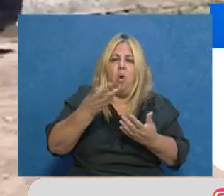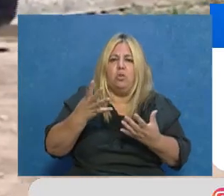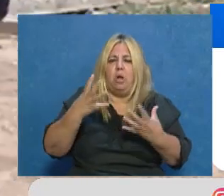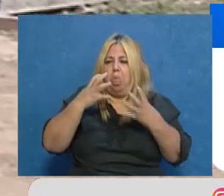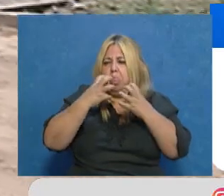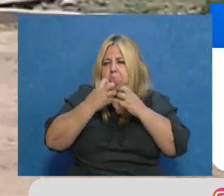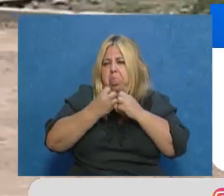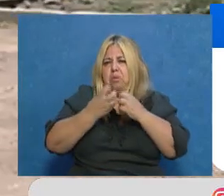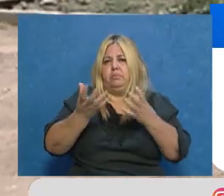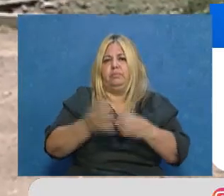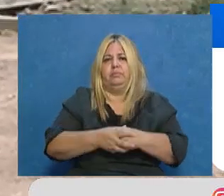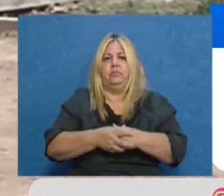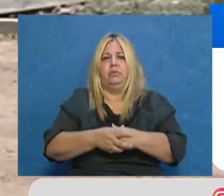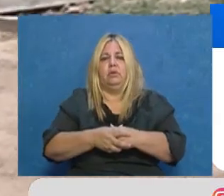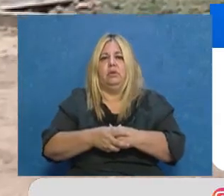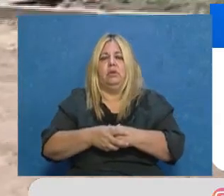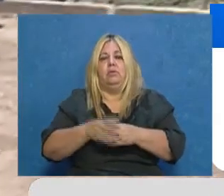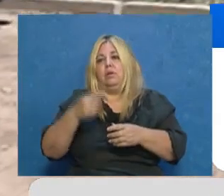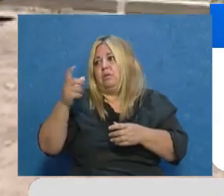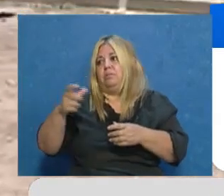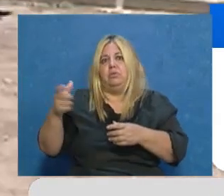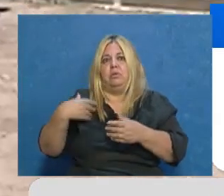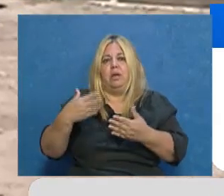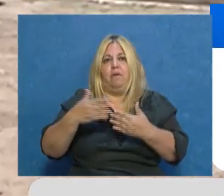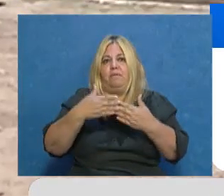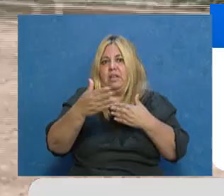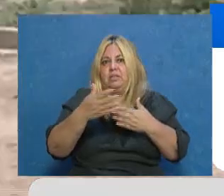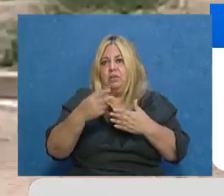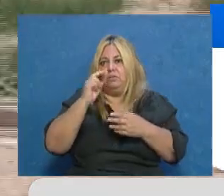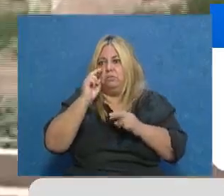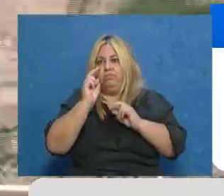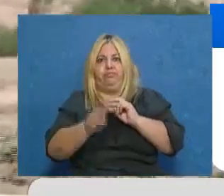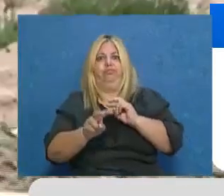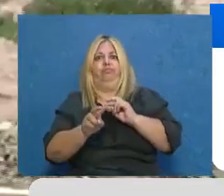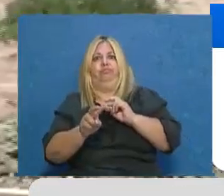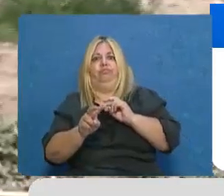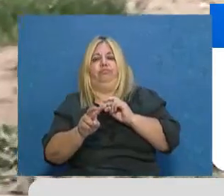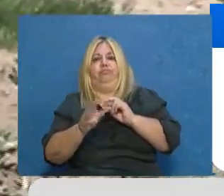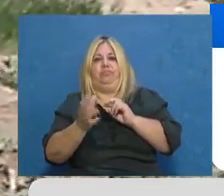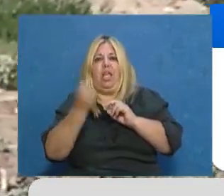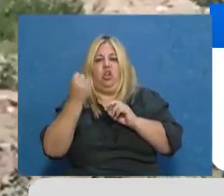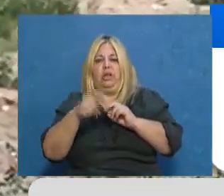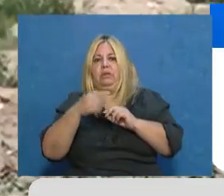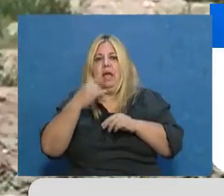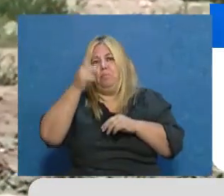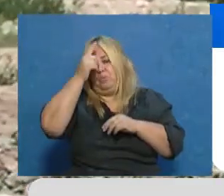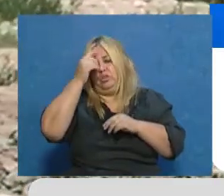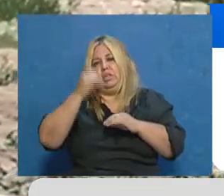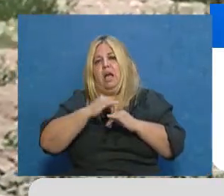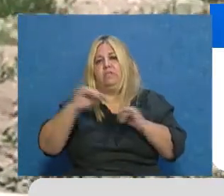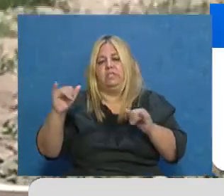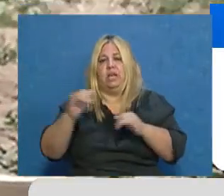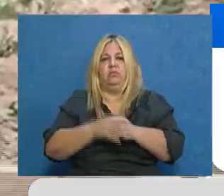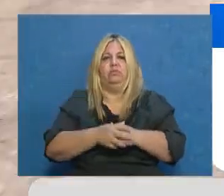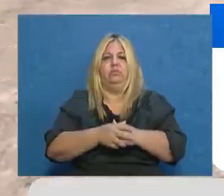zanjón. Vecinos de la zona, como reciente lo mencionaba, lo encontraron y dieron aviso a la policía y obviamente científicas están en el lugar